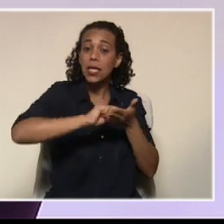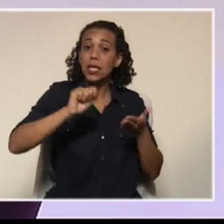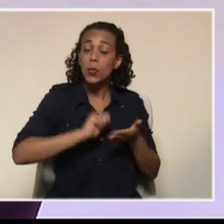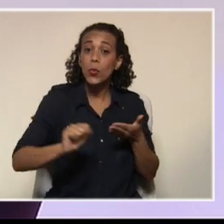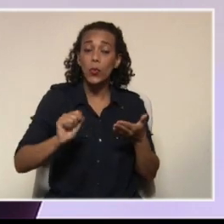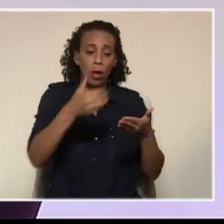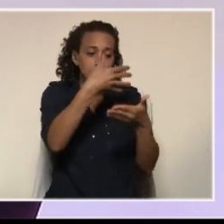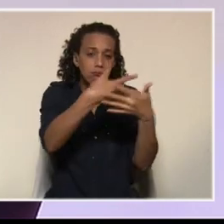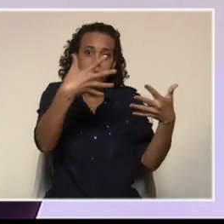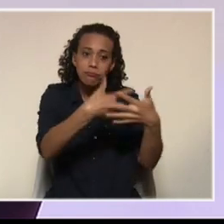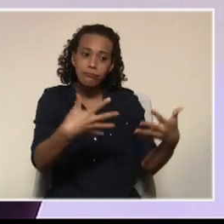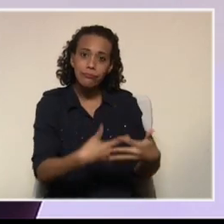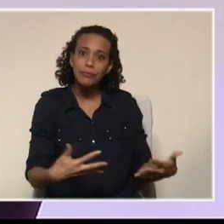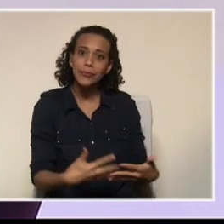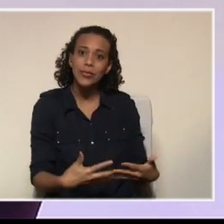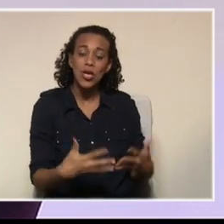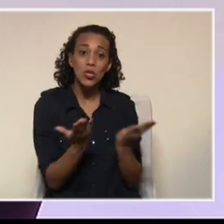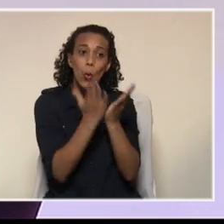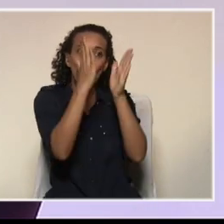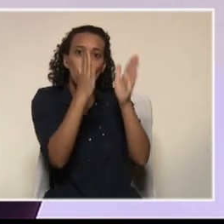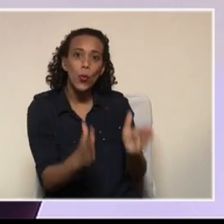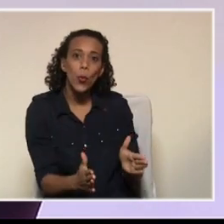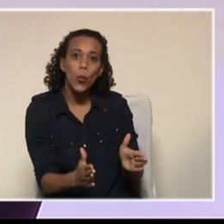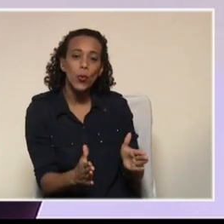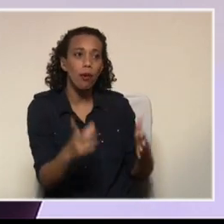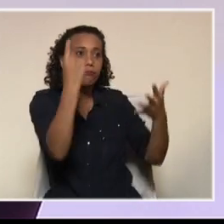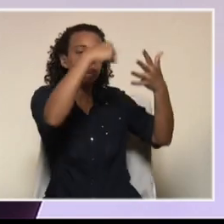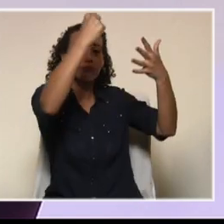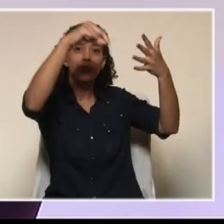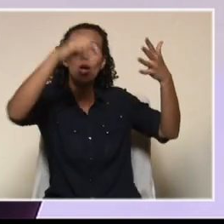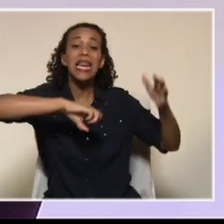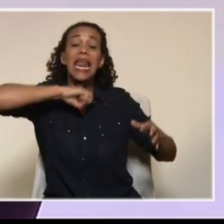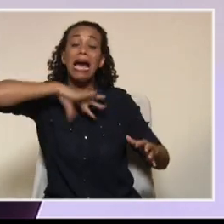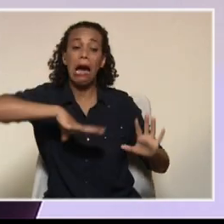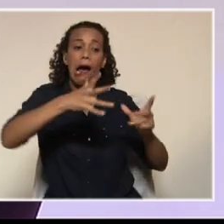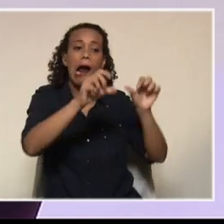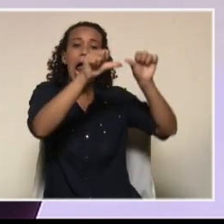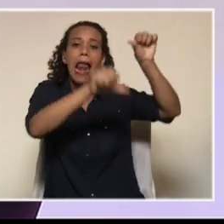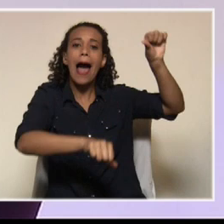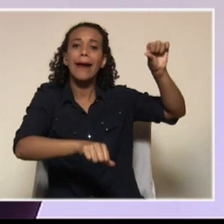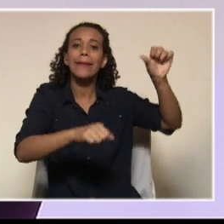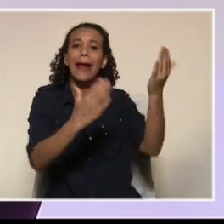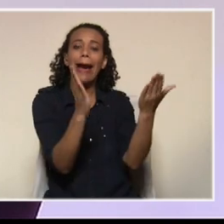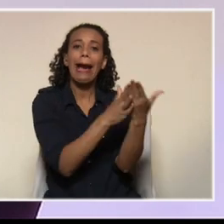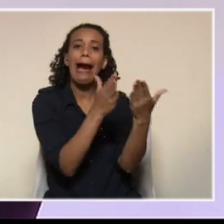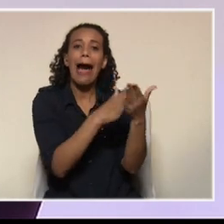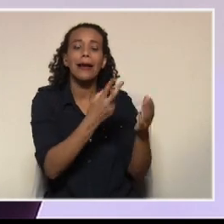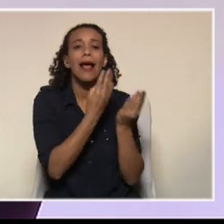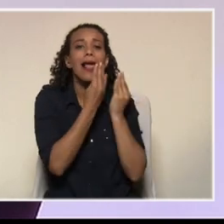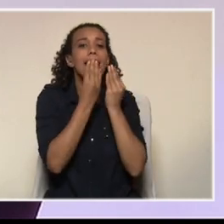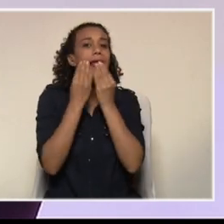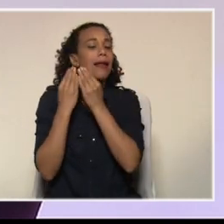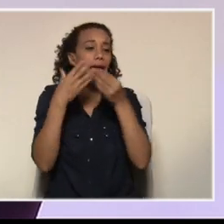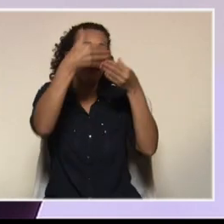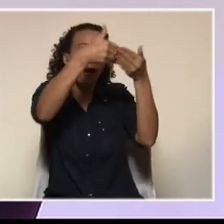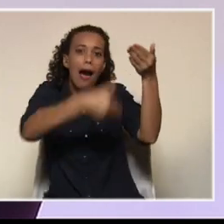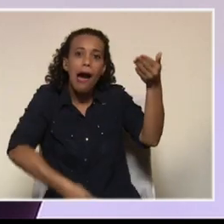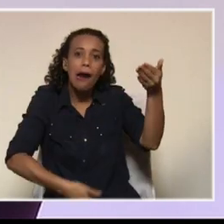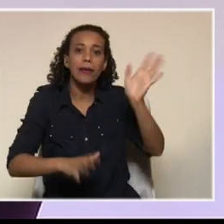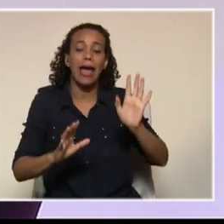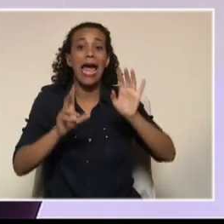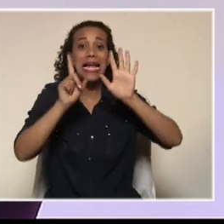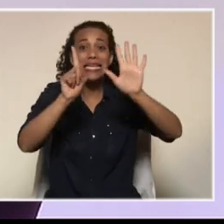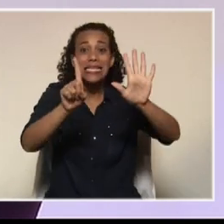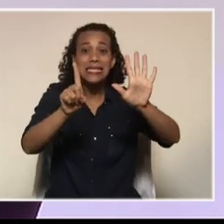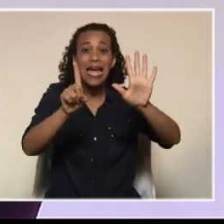La escritura son estudiantes, las epístolas. Las epístolas son las cartas. Por ejemplo, el 6 de